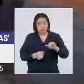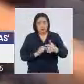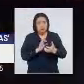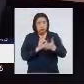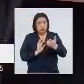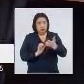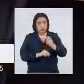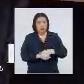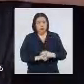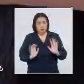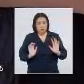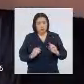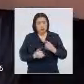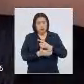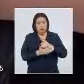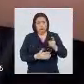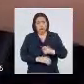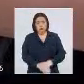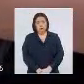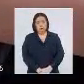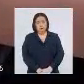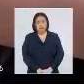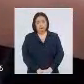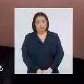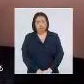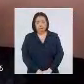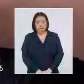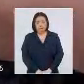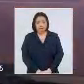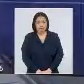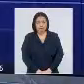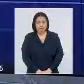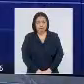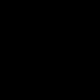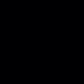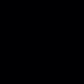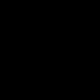celulares durante la semana.